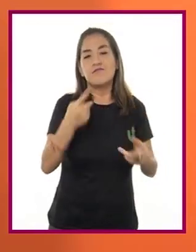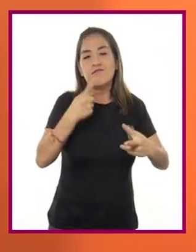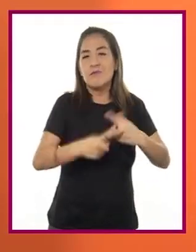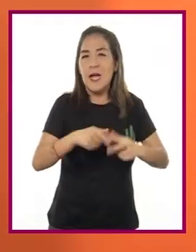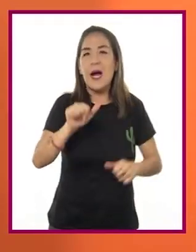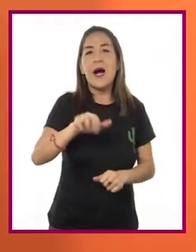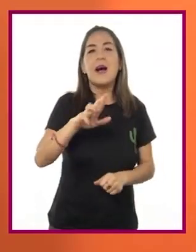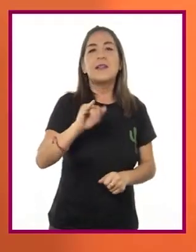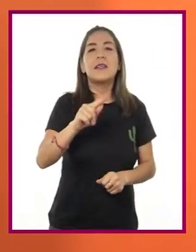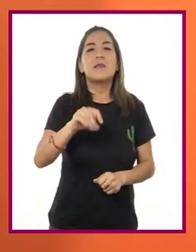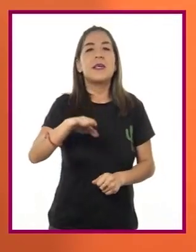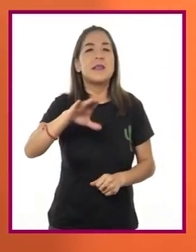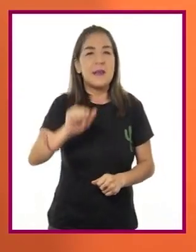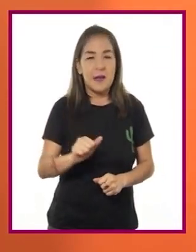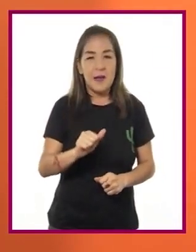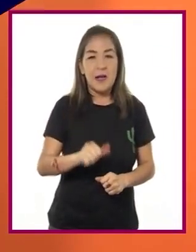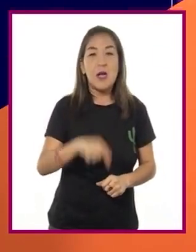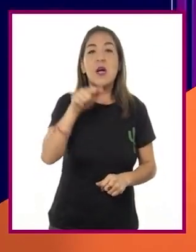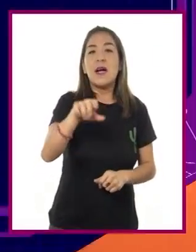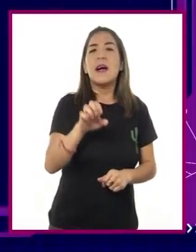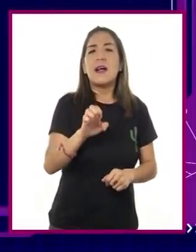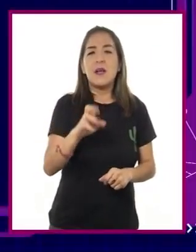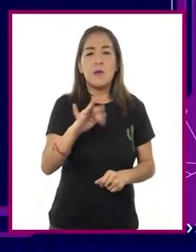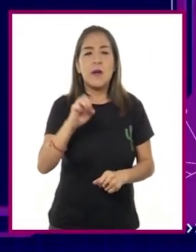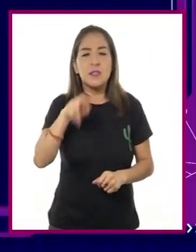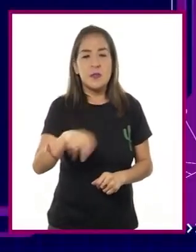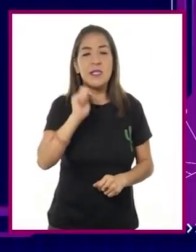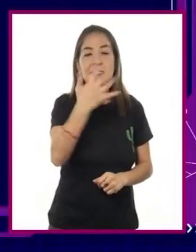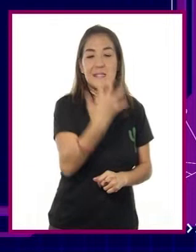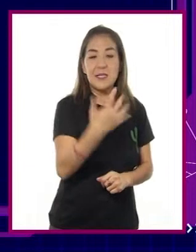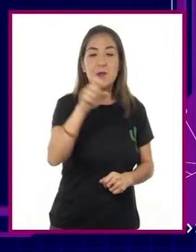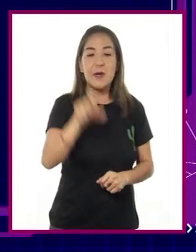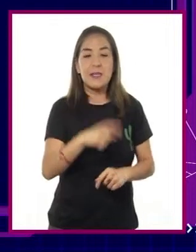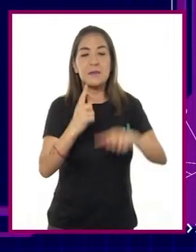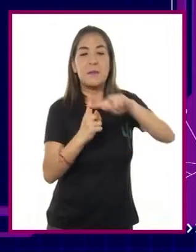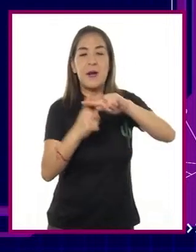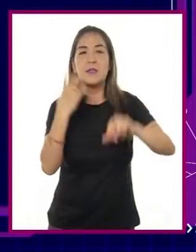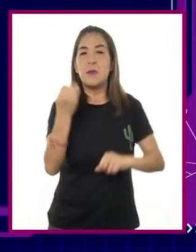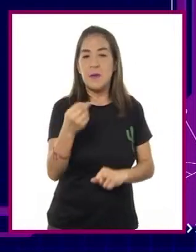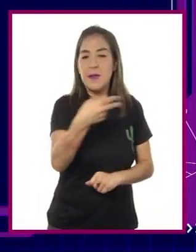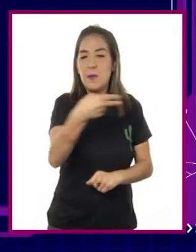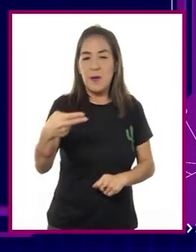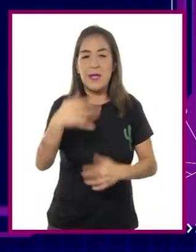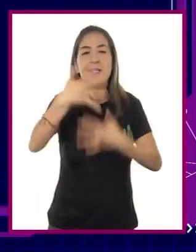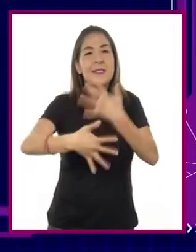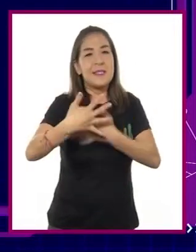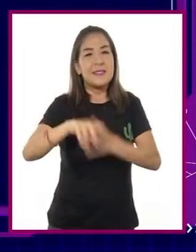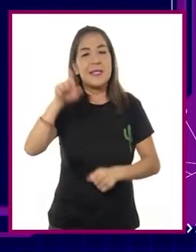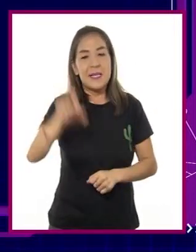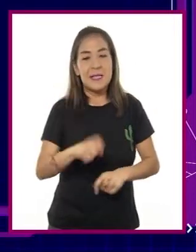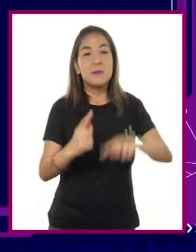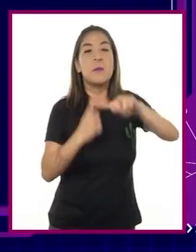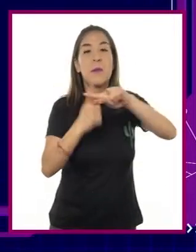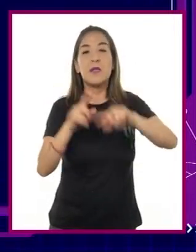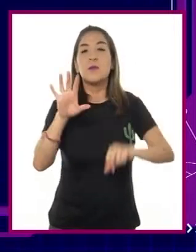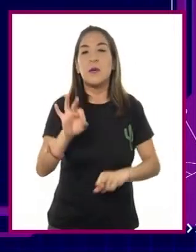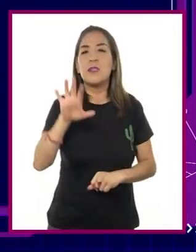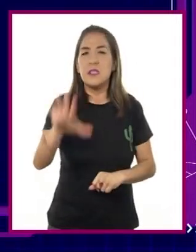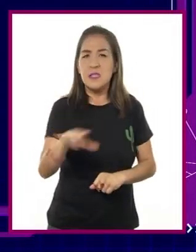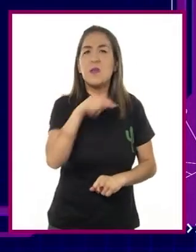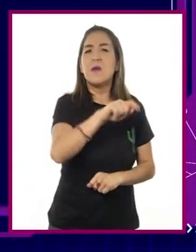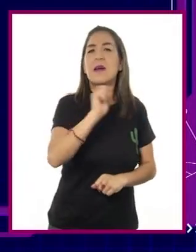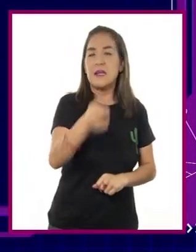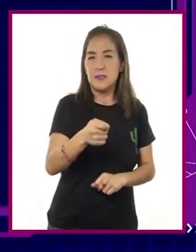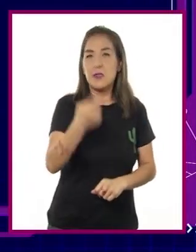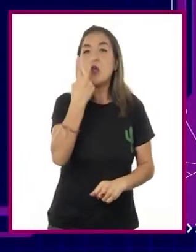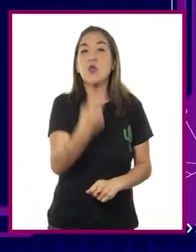aritméticas. Un ejemplo de ecuación es 5x más 9 igual a 15x más 45, la cual está compuesta por